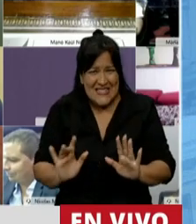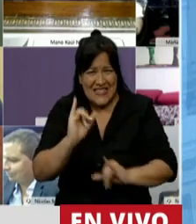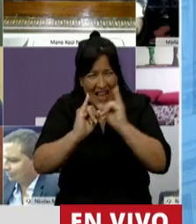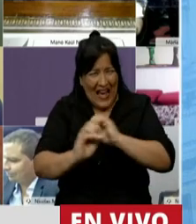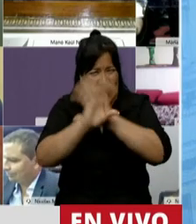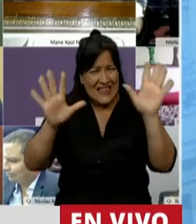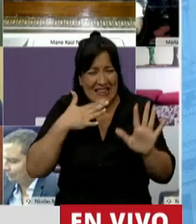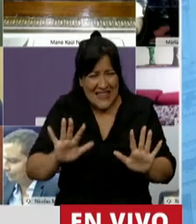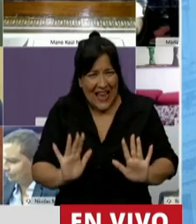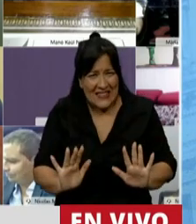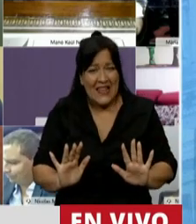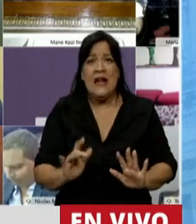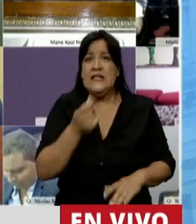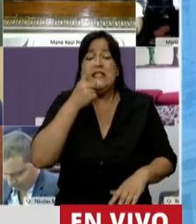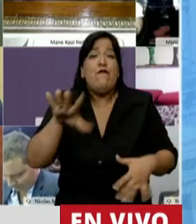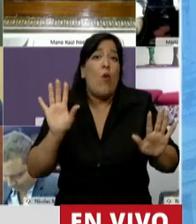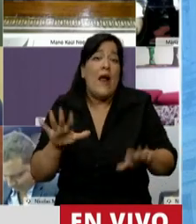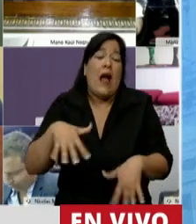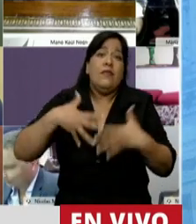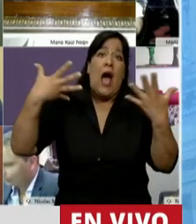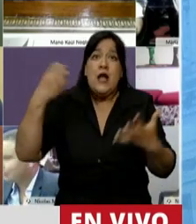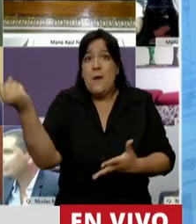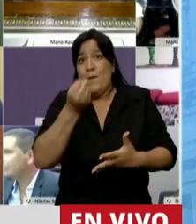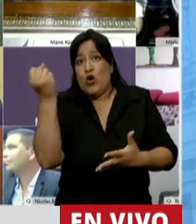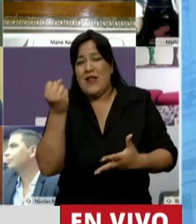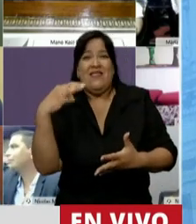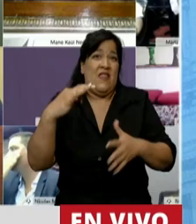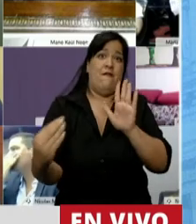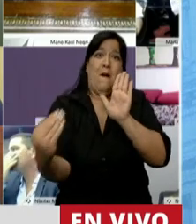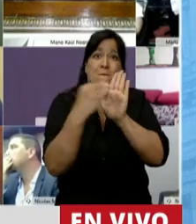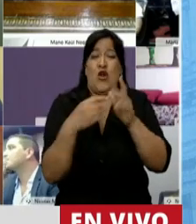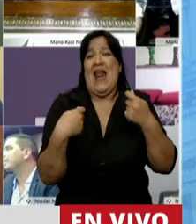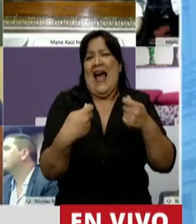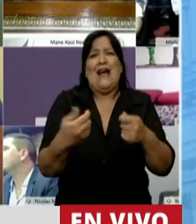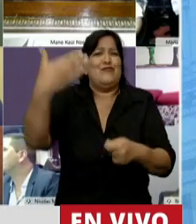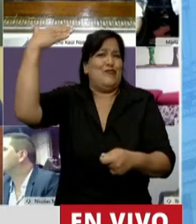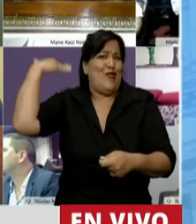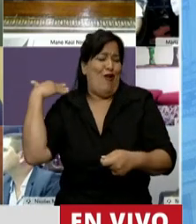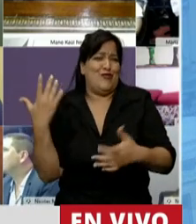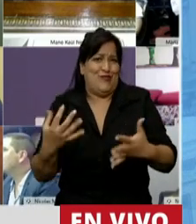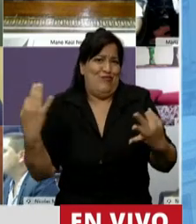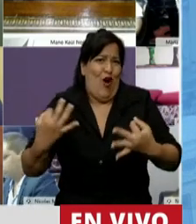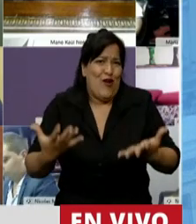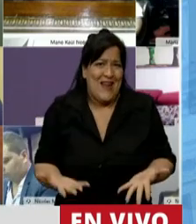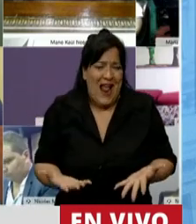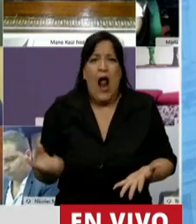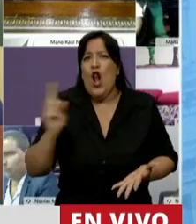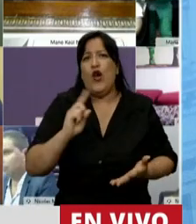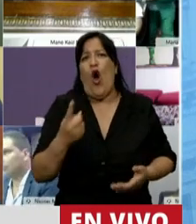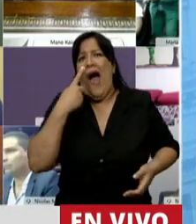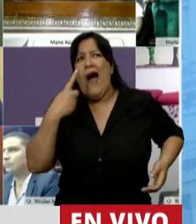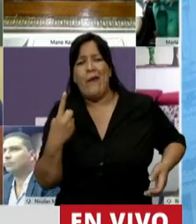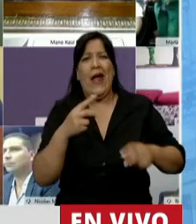el razonamiento? Si esto fuera tan importante, estaría contemplado en los gastos originales y no viendo a ver si